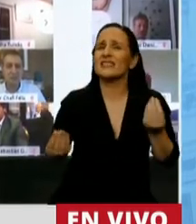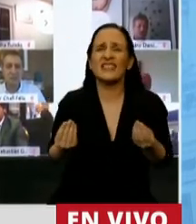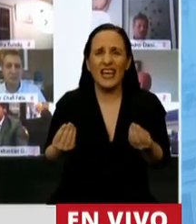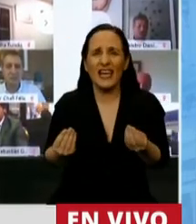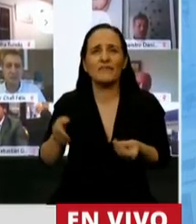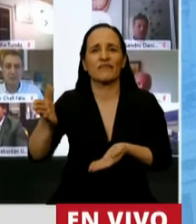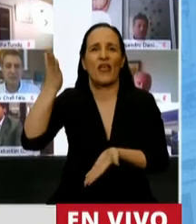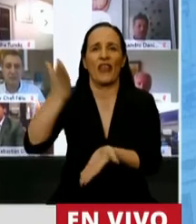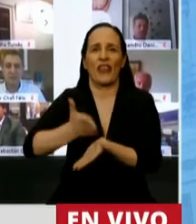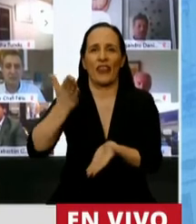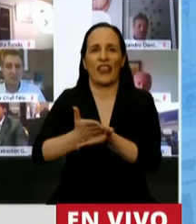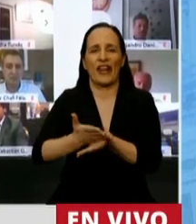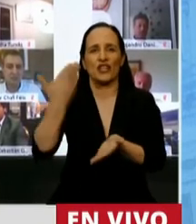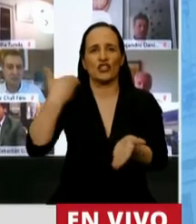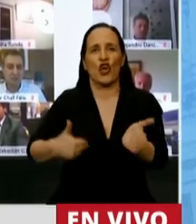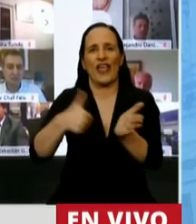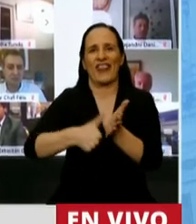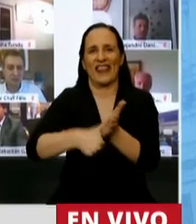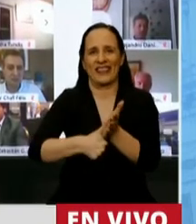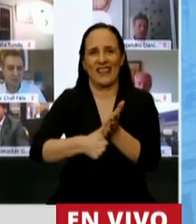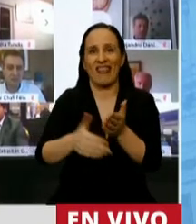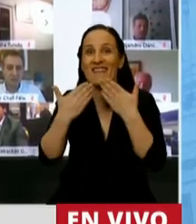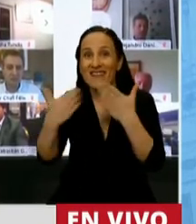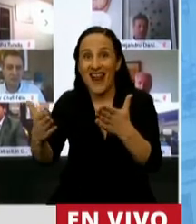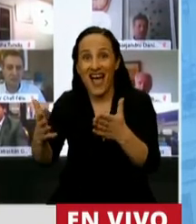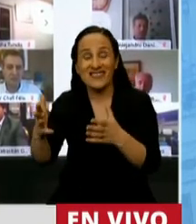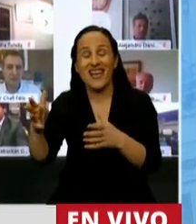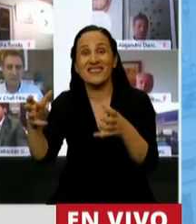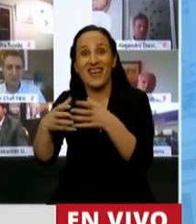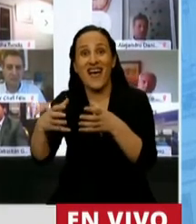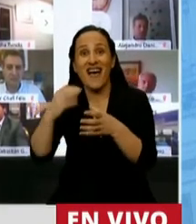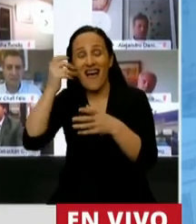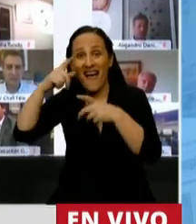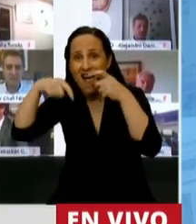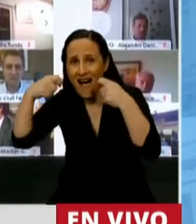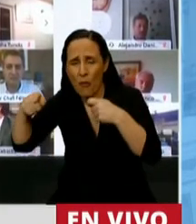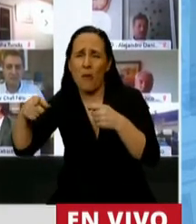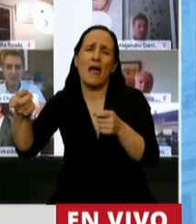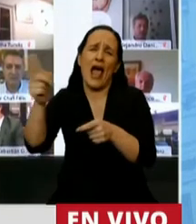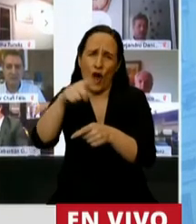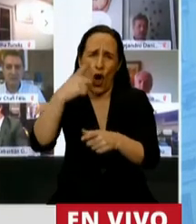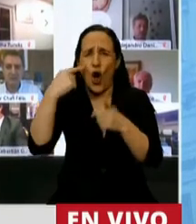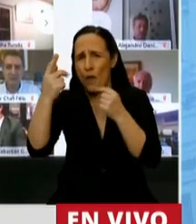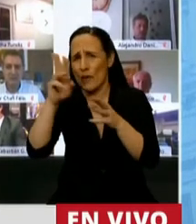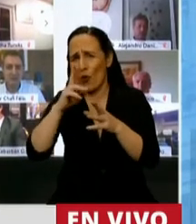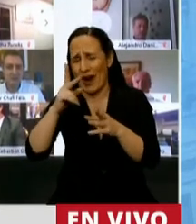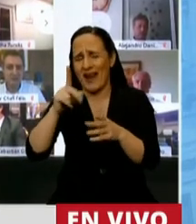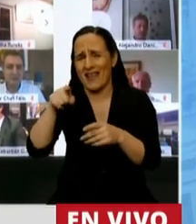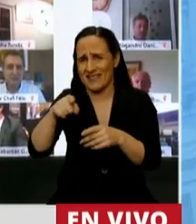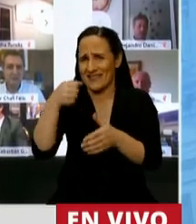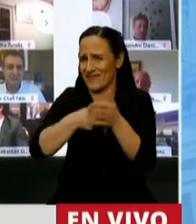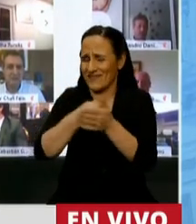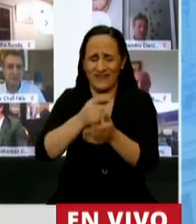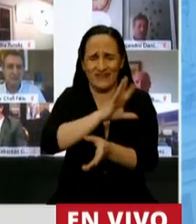el derecho a la identidad. Hoy, gracias a ellas y a muchos otros hombres y mujeres que